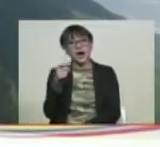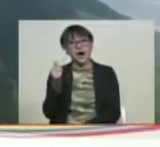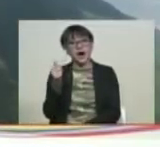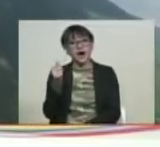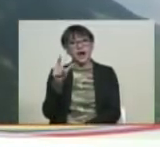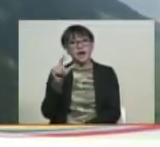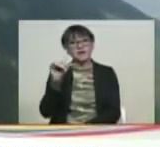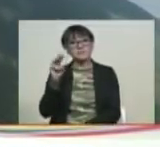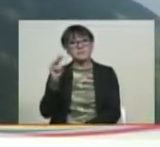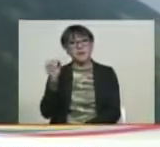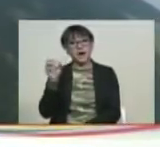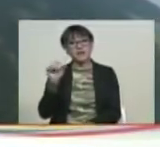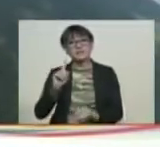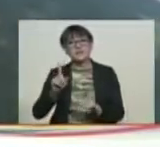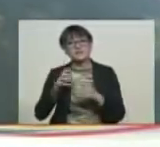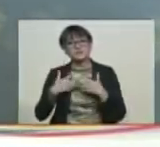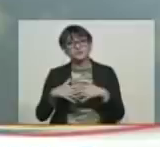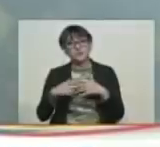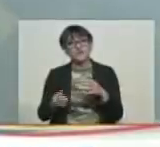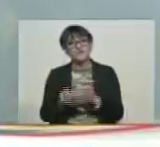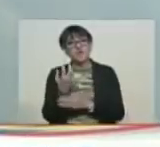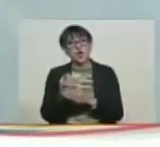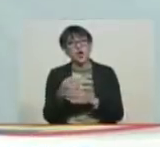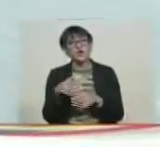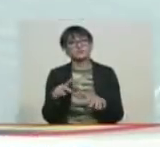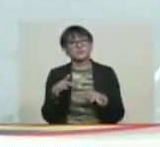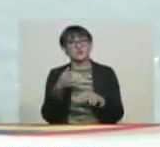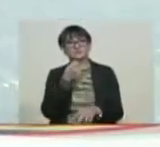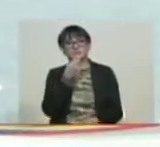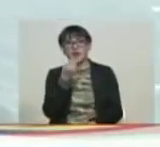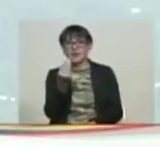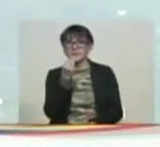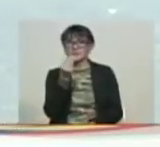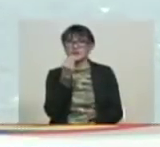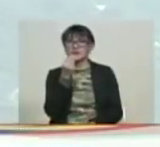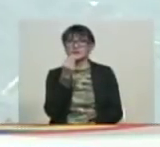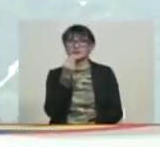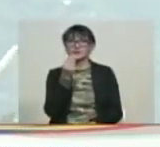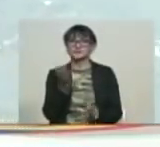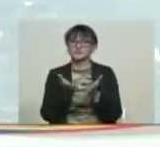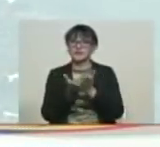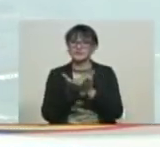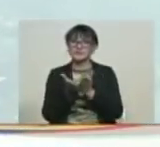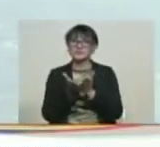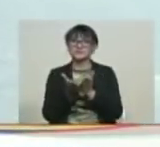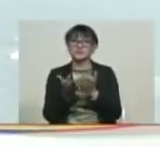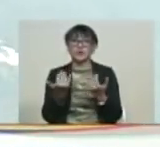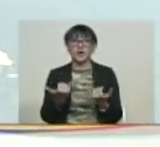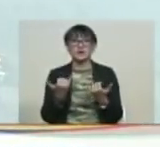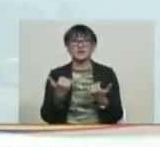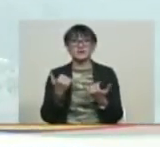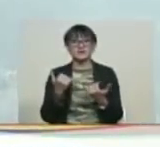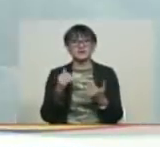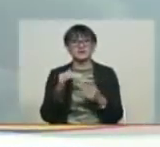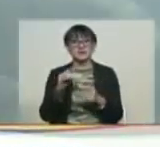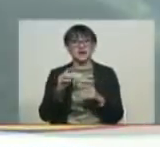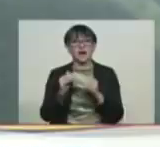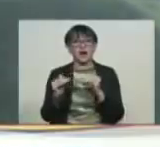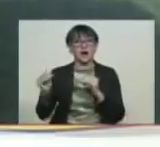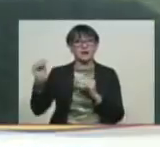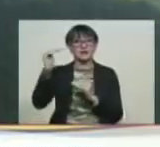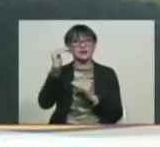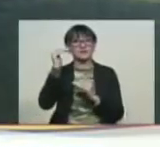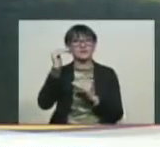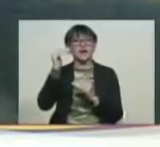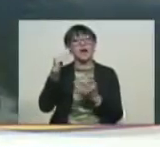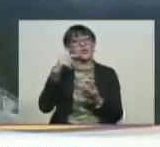producir alimentos, flores, belleza, servicios. Y aquí en el Humboldt, bueno,